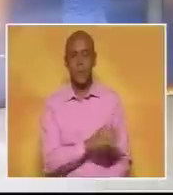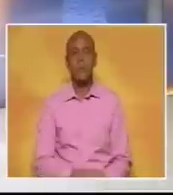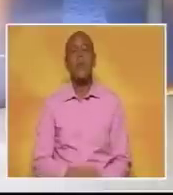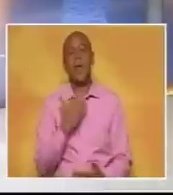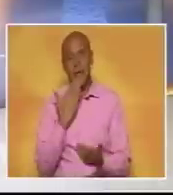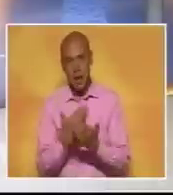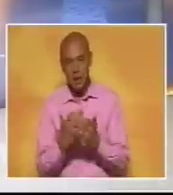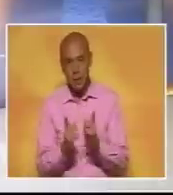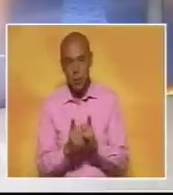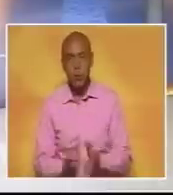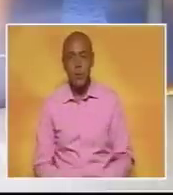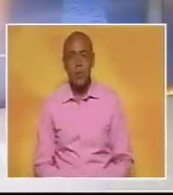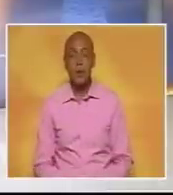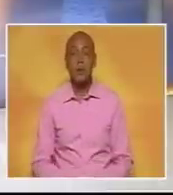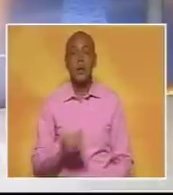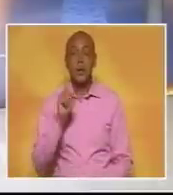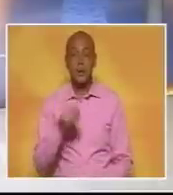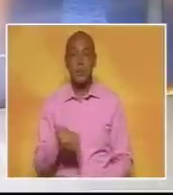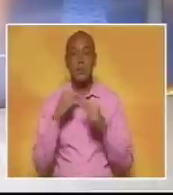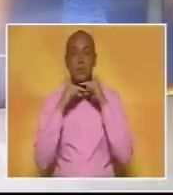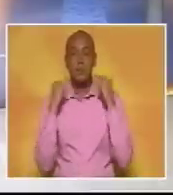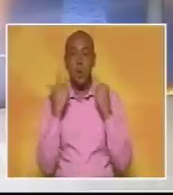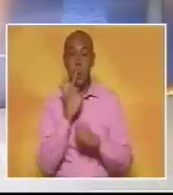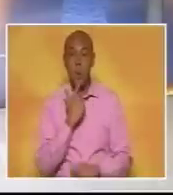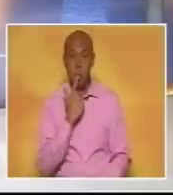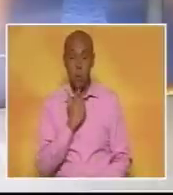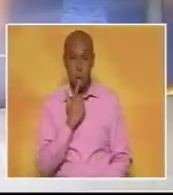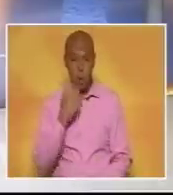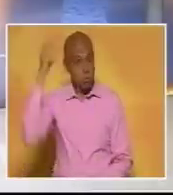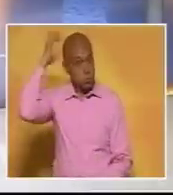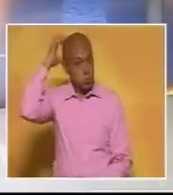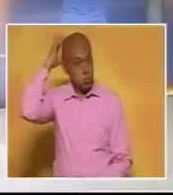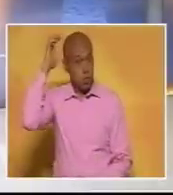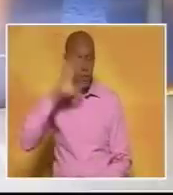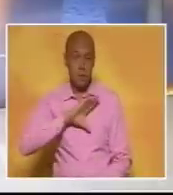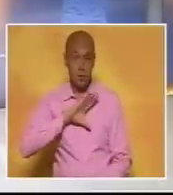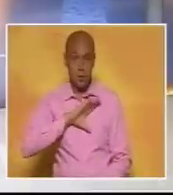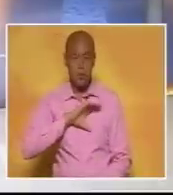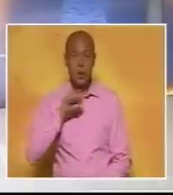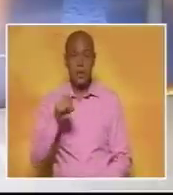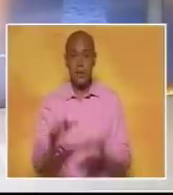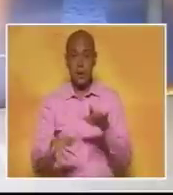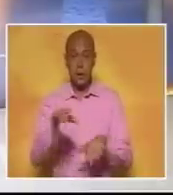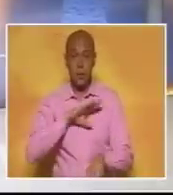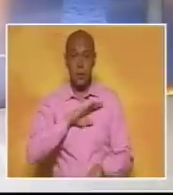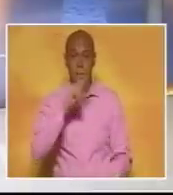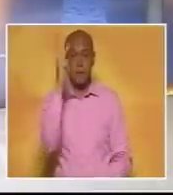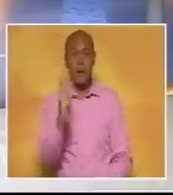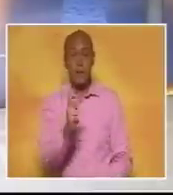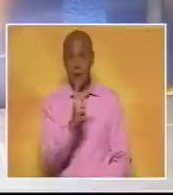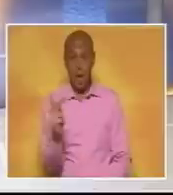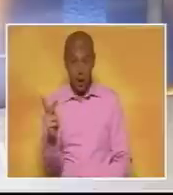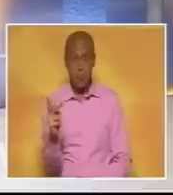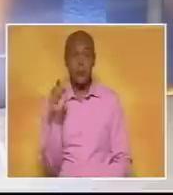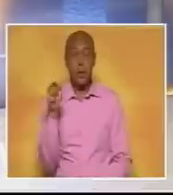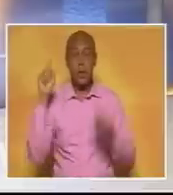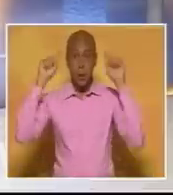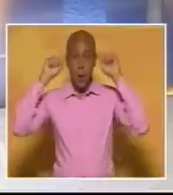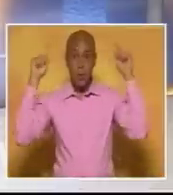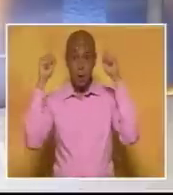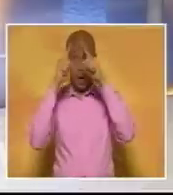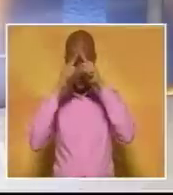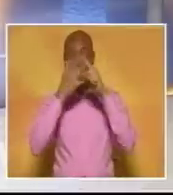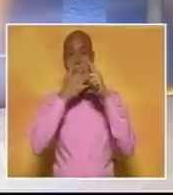Gracias, Euclides. Para el cardenal Pietro Parolin, secretario de Estado en el Vaticano, la beatificación del doctor José Gregorio